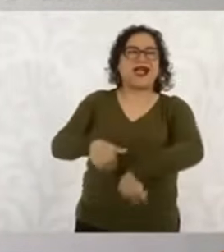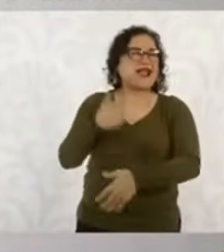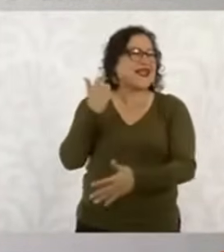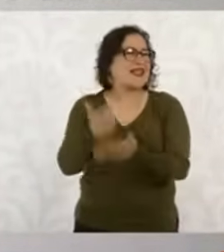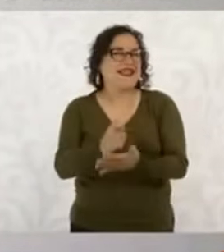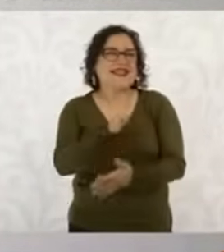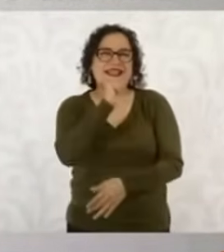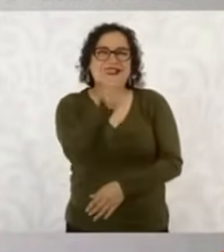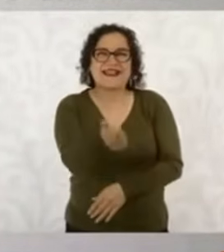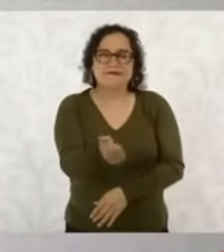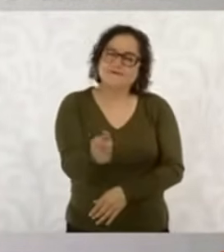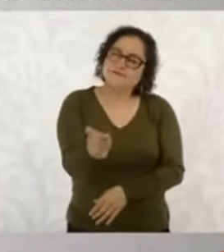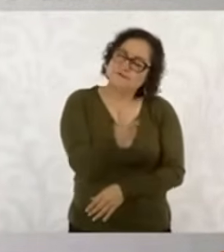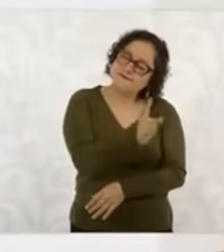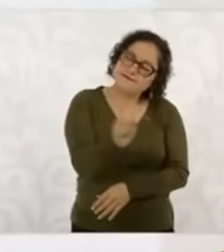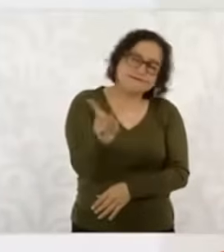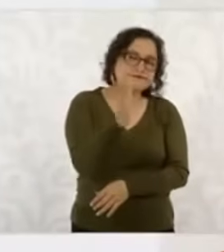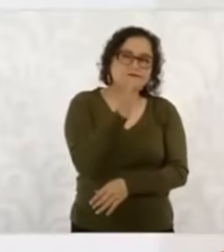pagar.